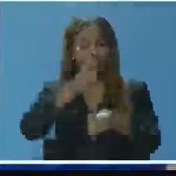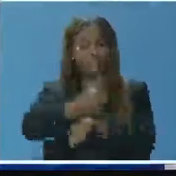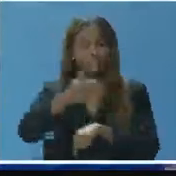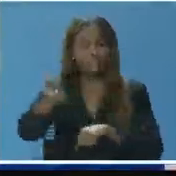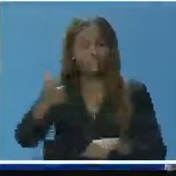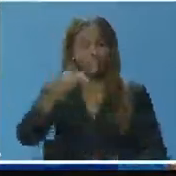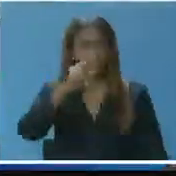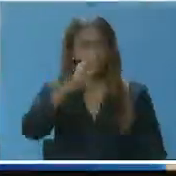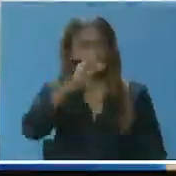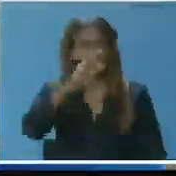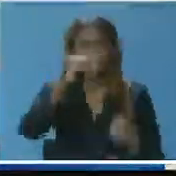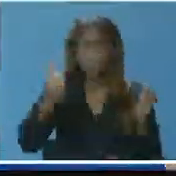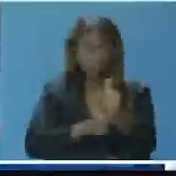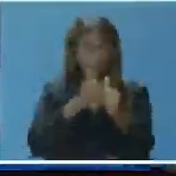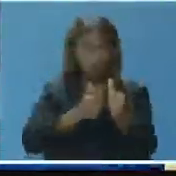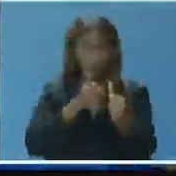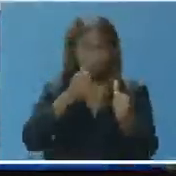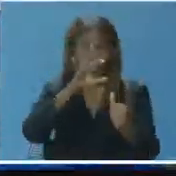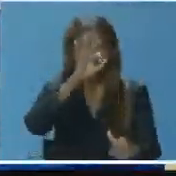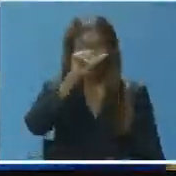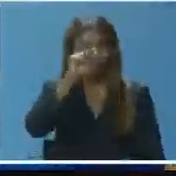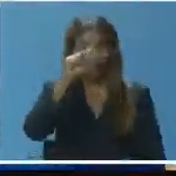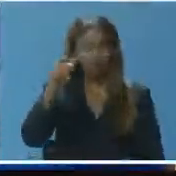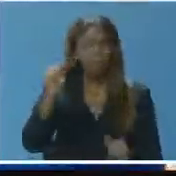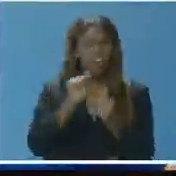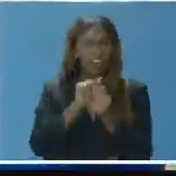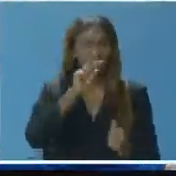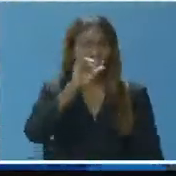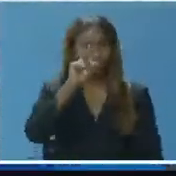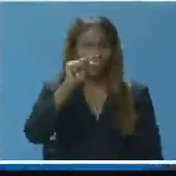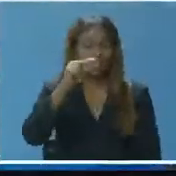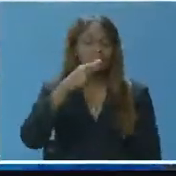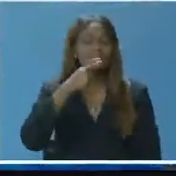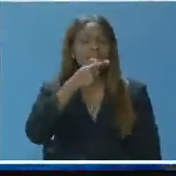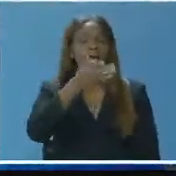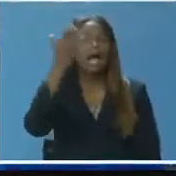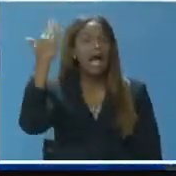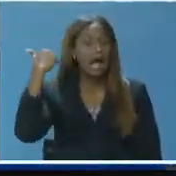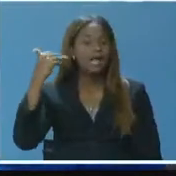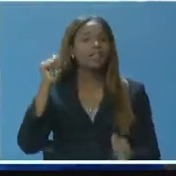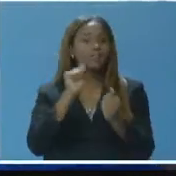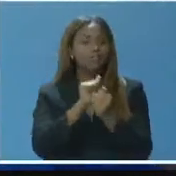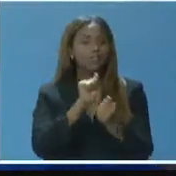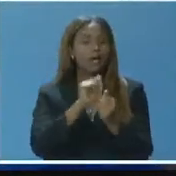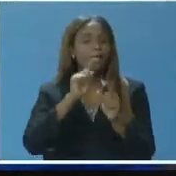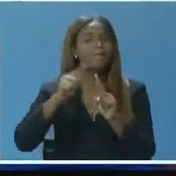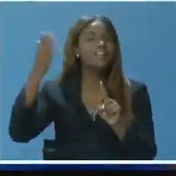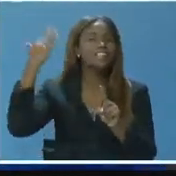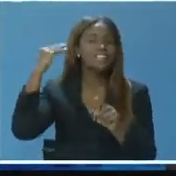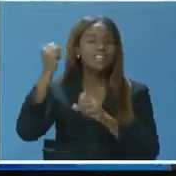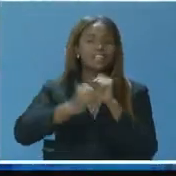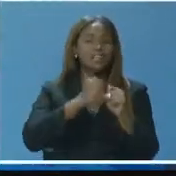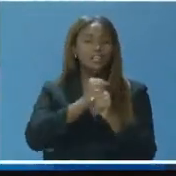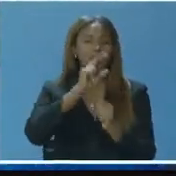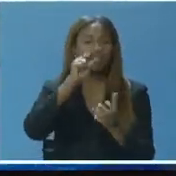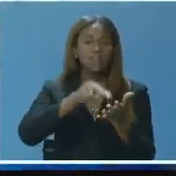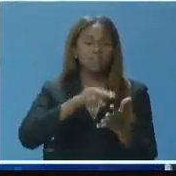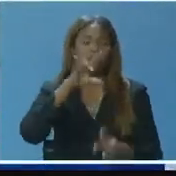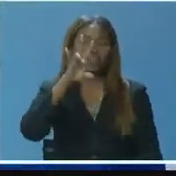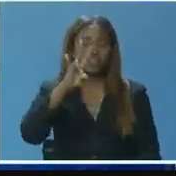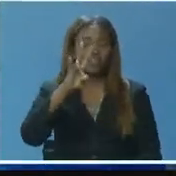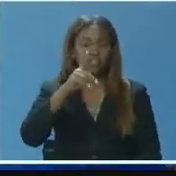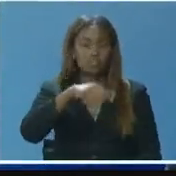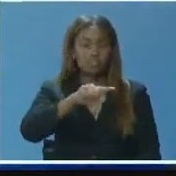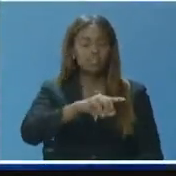en la Operación Falcón, Iván Paulino de Jesús precisó que se distanció de esta persona desde el año 2007, en momentos en que